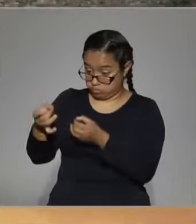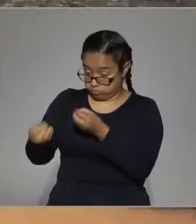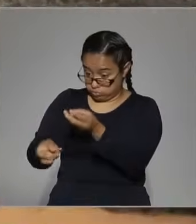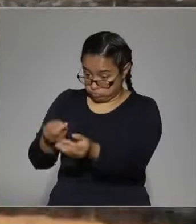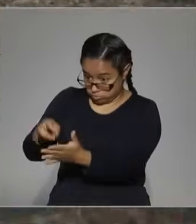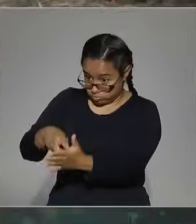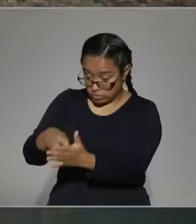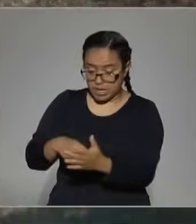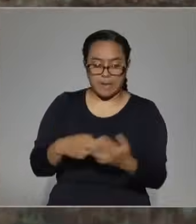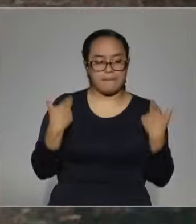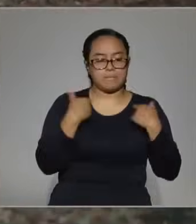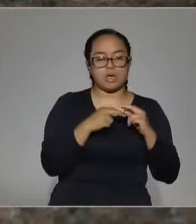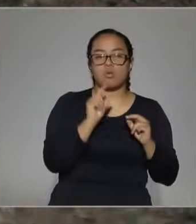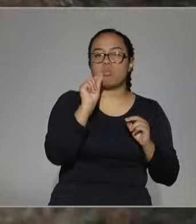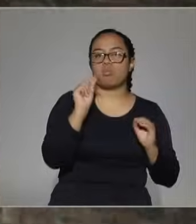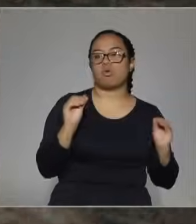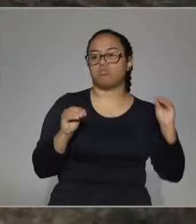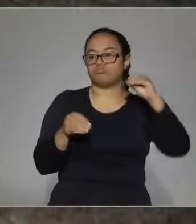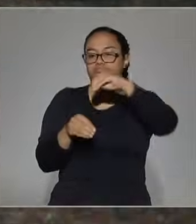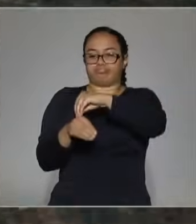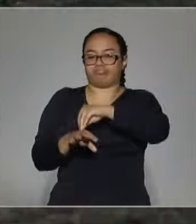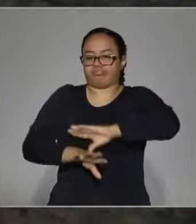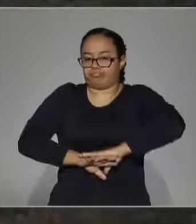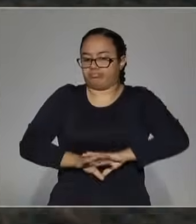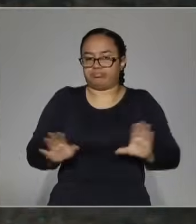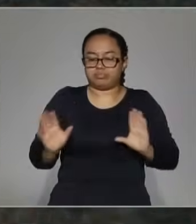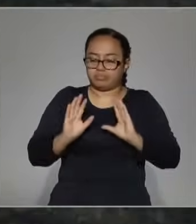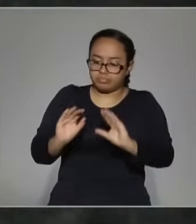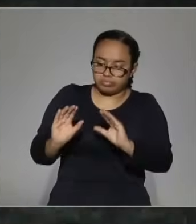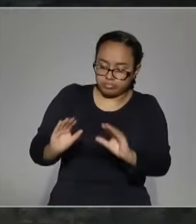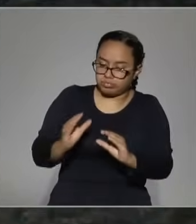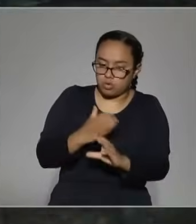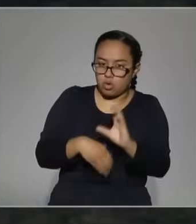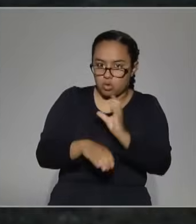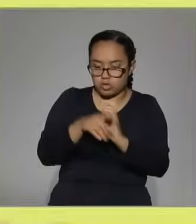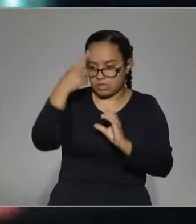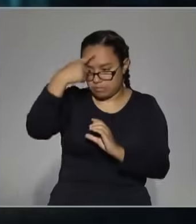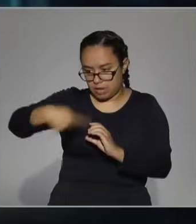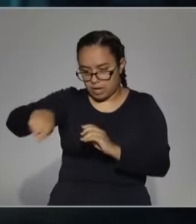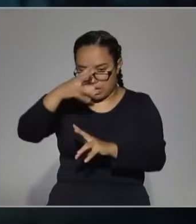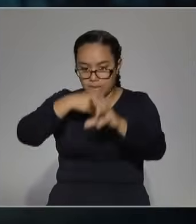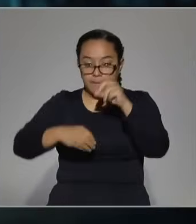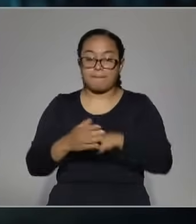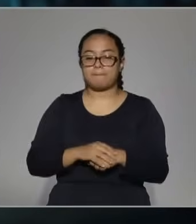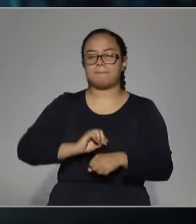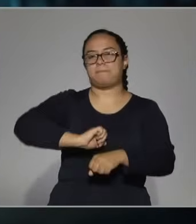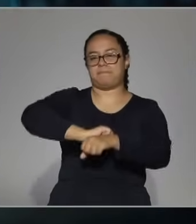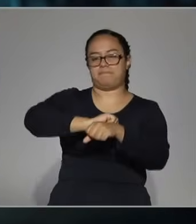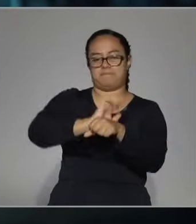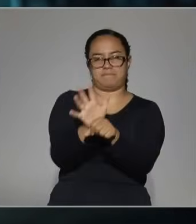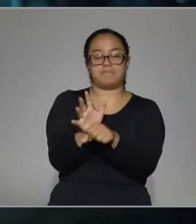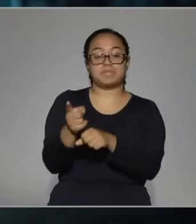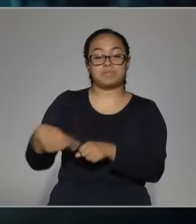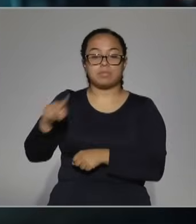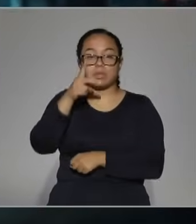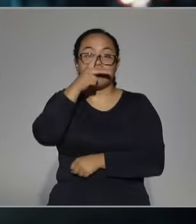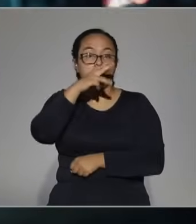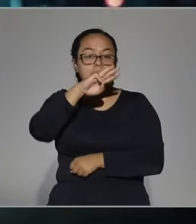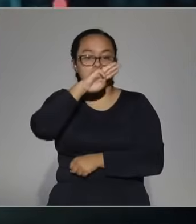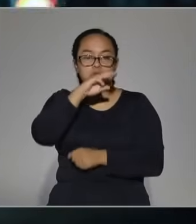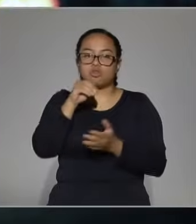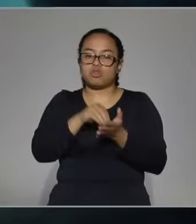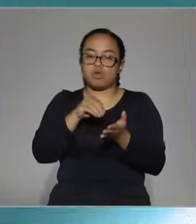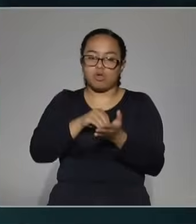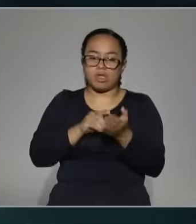más y a enseñarles los conocimientos. Durante la pandemia, los padres seguíamos